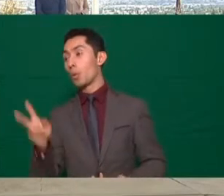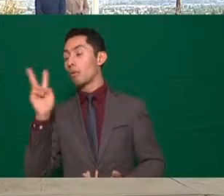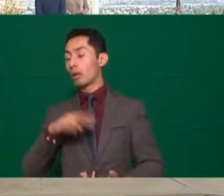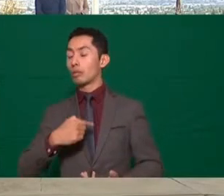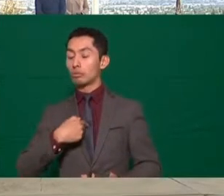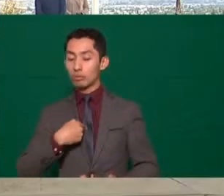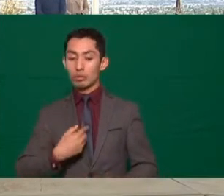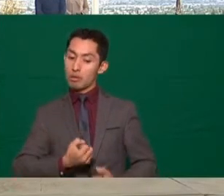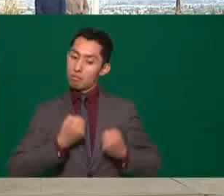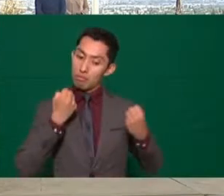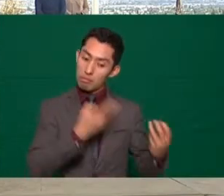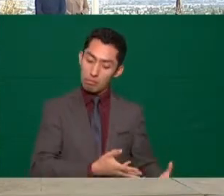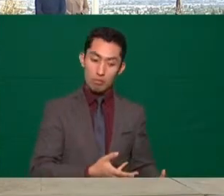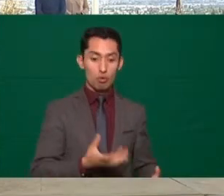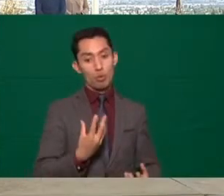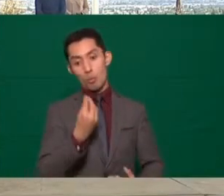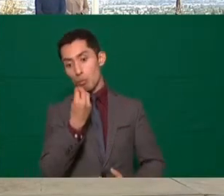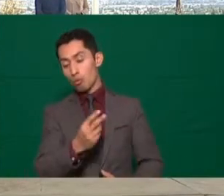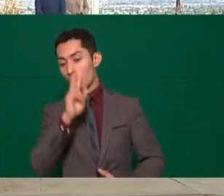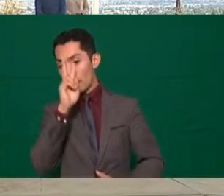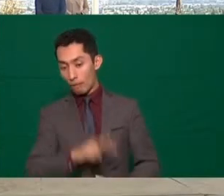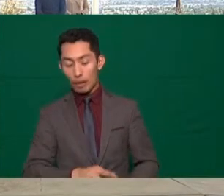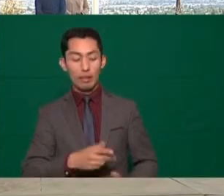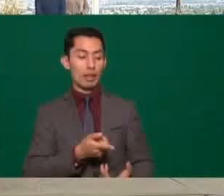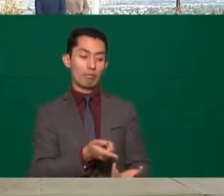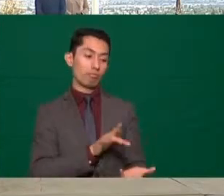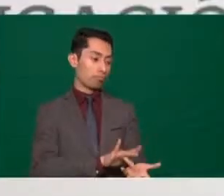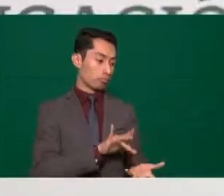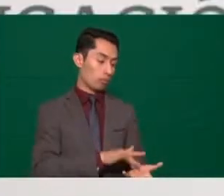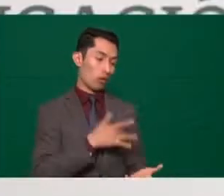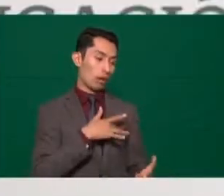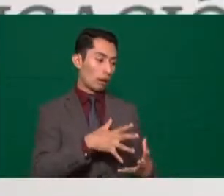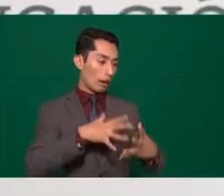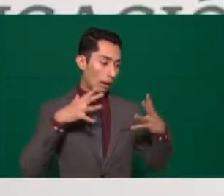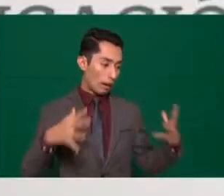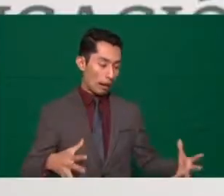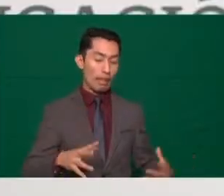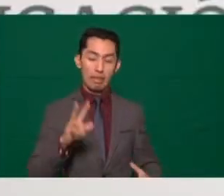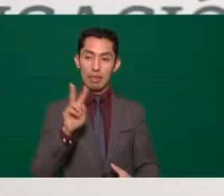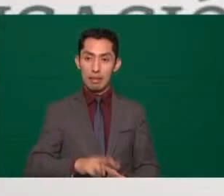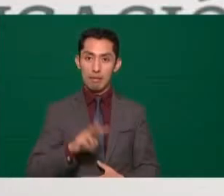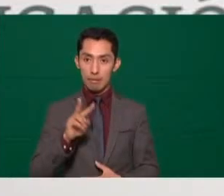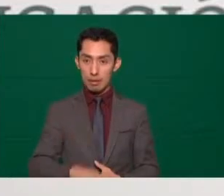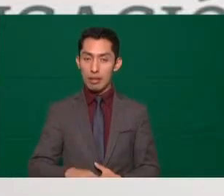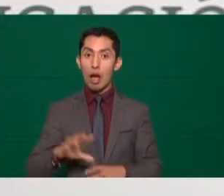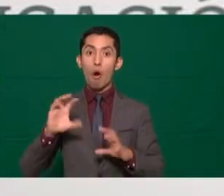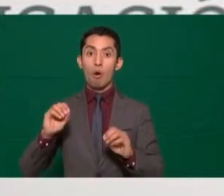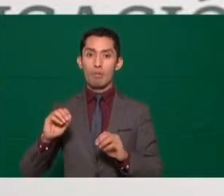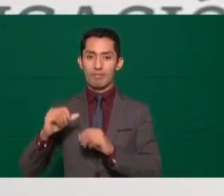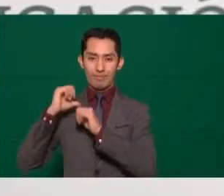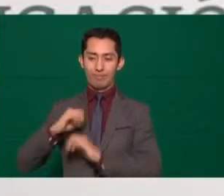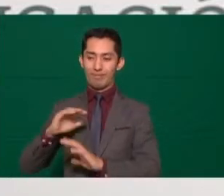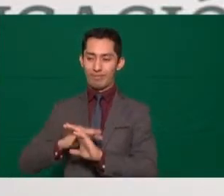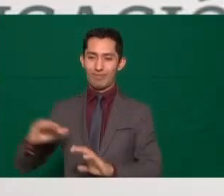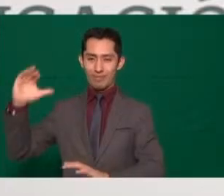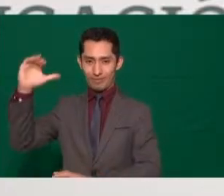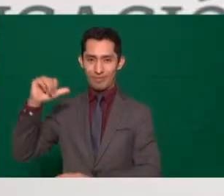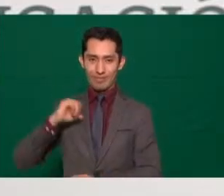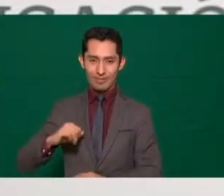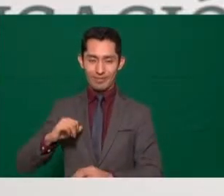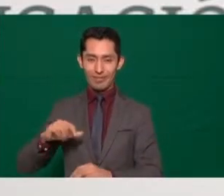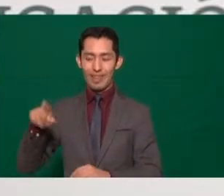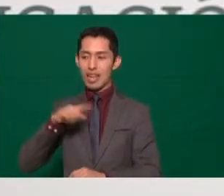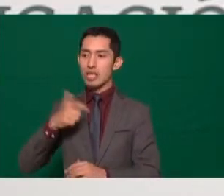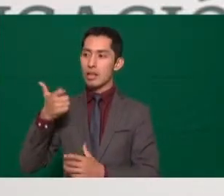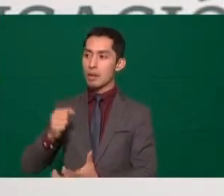paternalismo. Y lo mucho que se destinaba a los de arriba, a los potentados, le